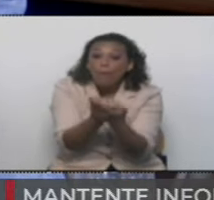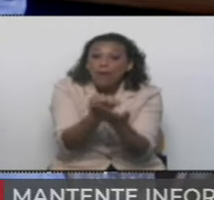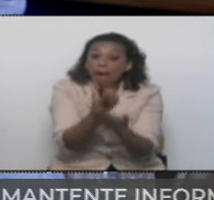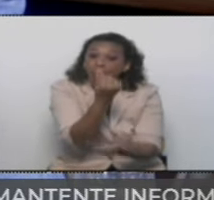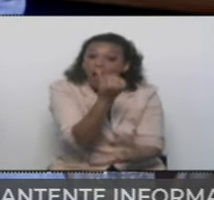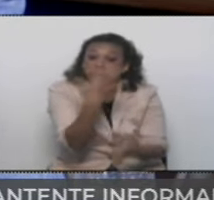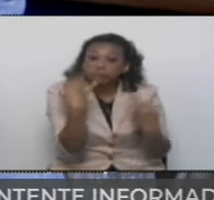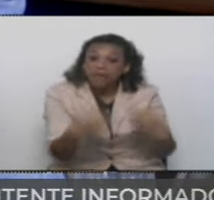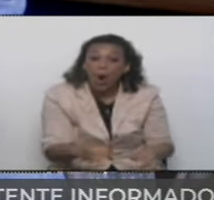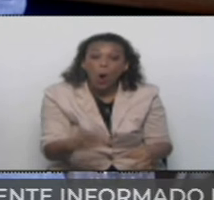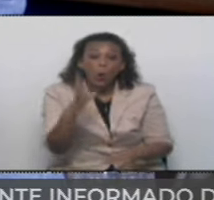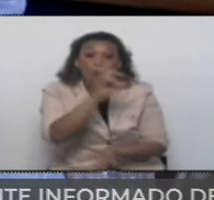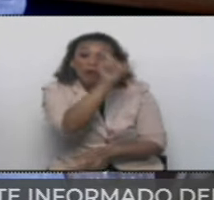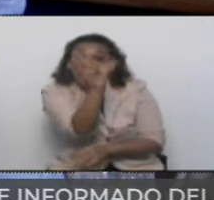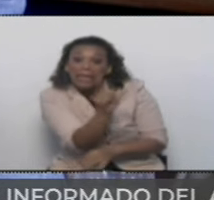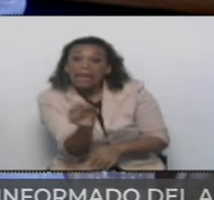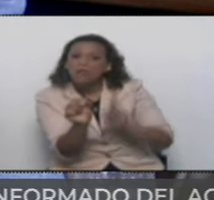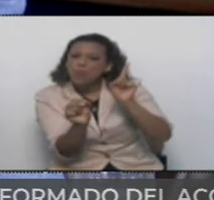monetaria.